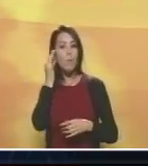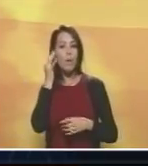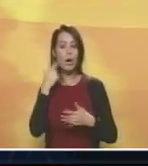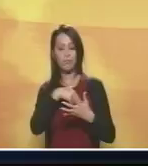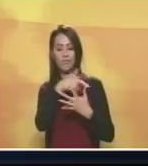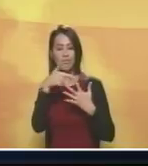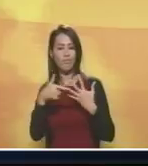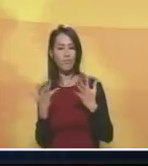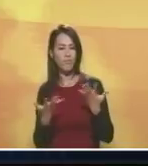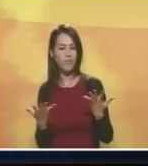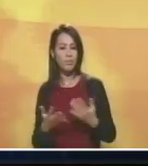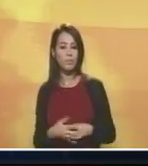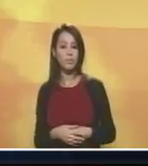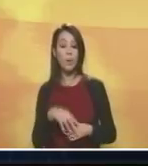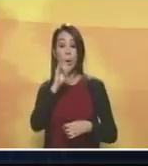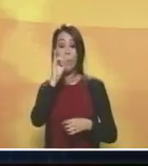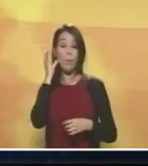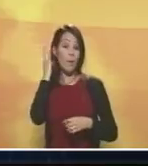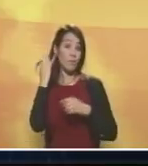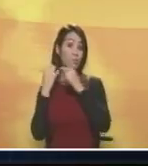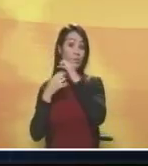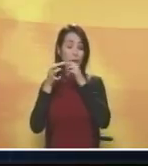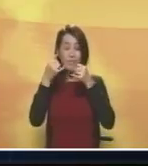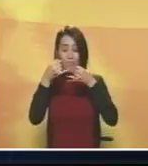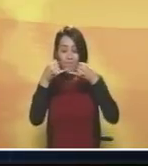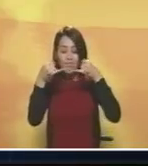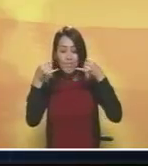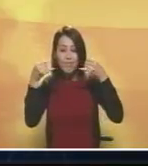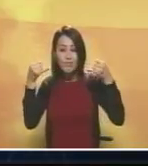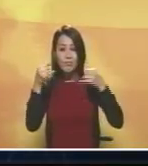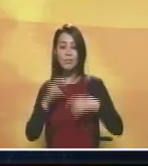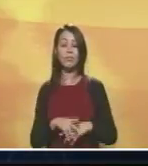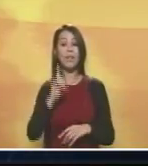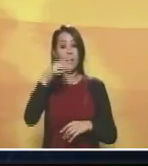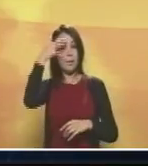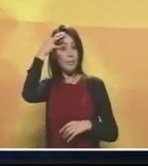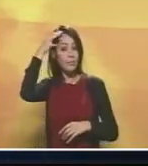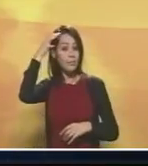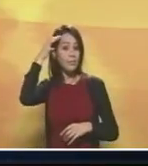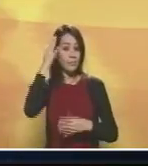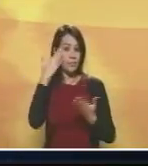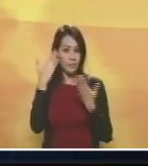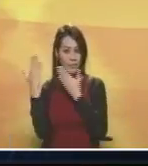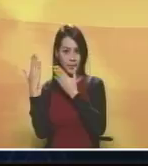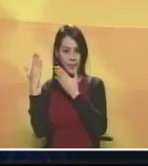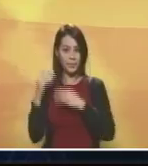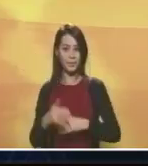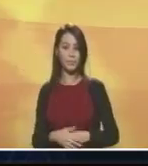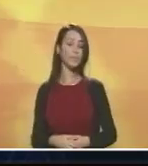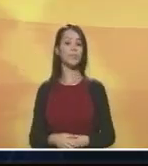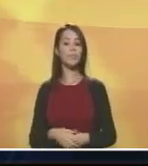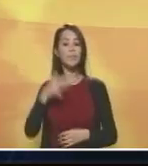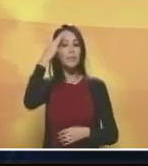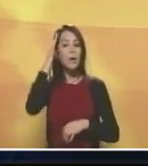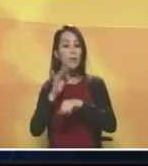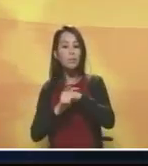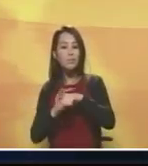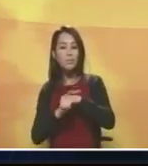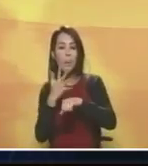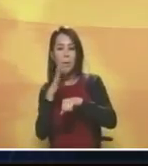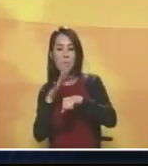diferentes formas. Adelgazamiento del cabello. En los límites con la frente o corona es el equivalente de la calvicie en los